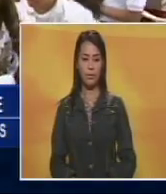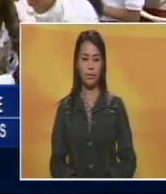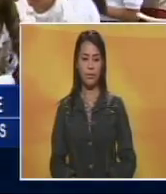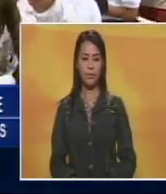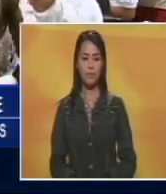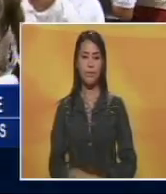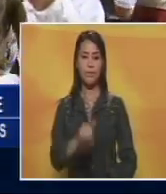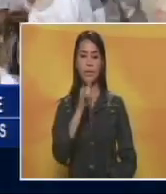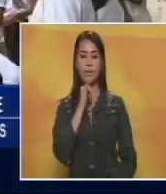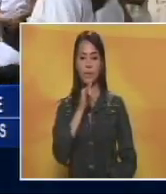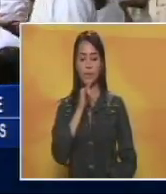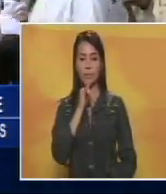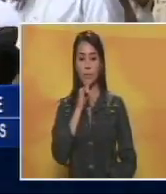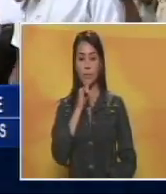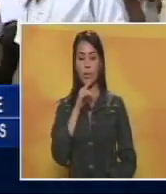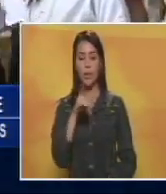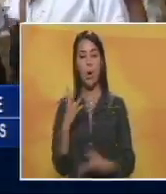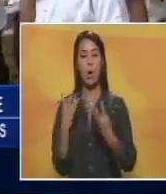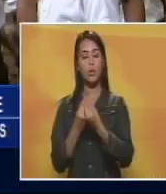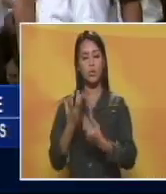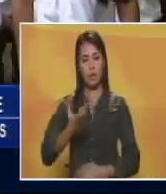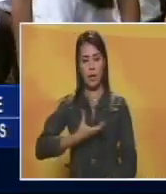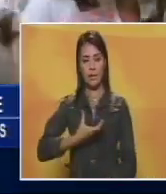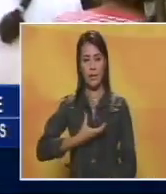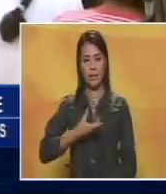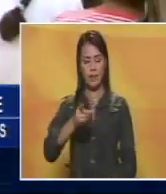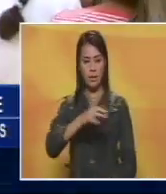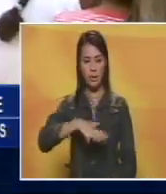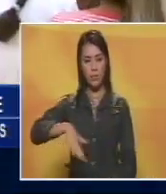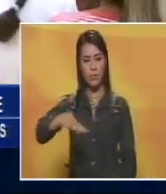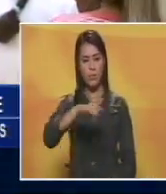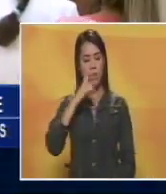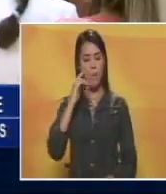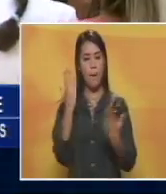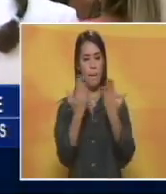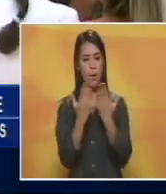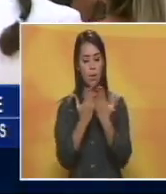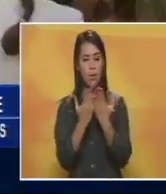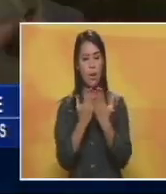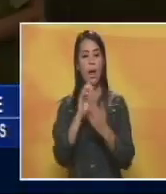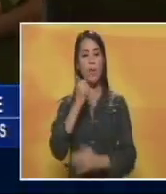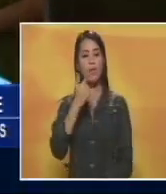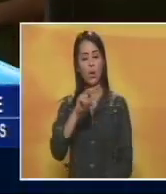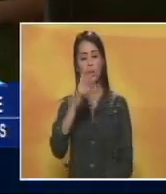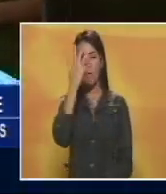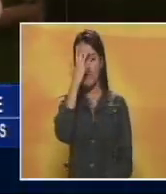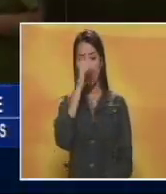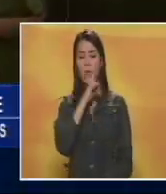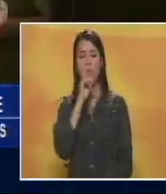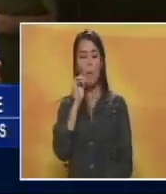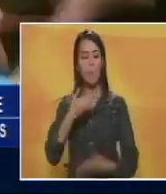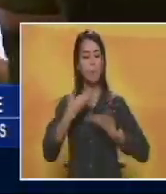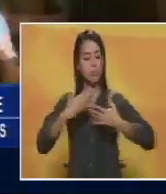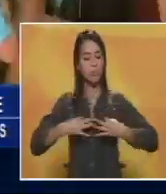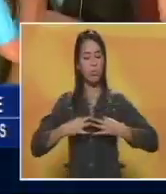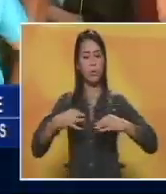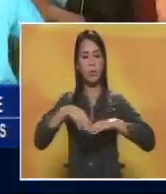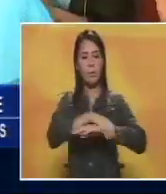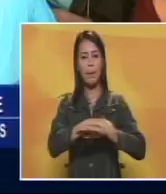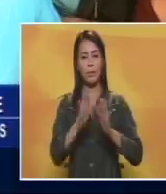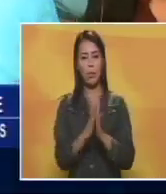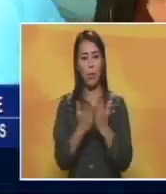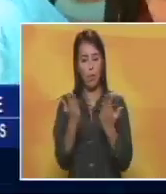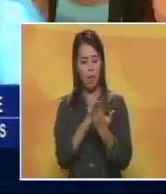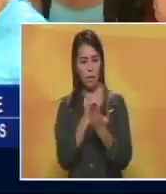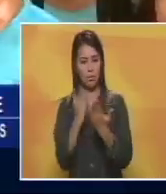Las declaraciones se las ofreció junto al alcalde de la entidad durante un recorrido por la unidad educativa 12 de febrero, en donde entregaron uniformes, zapatos, libretas y